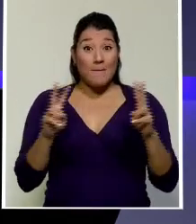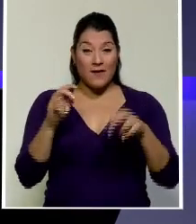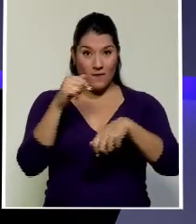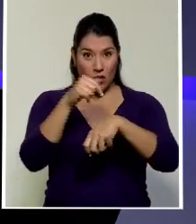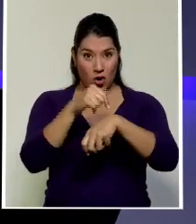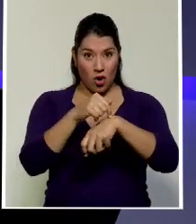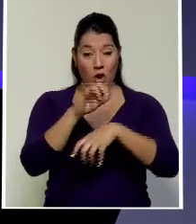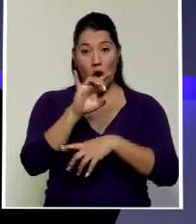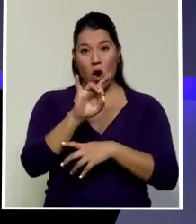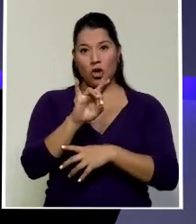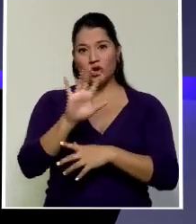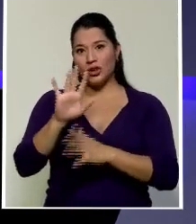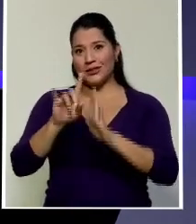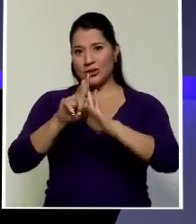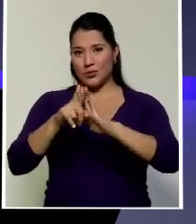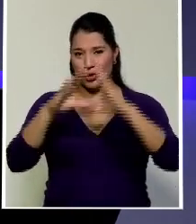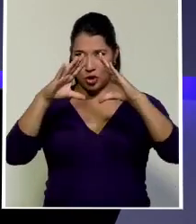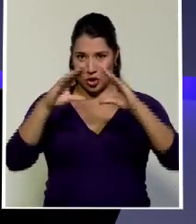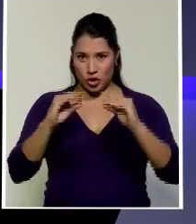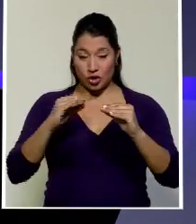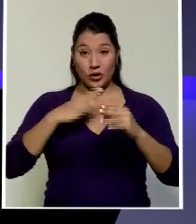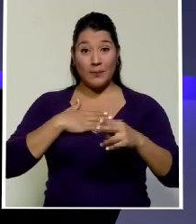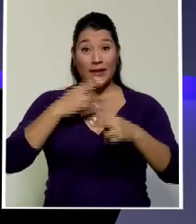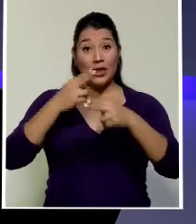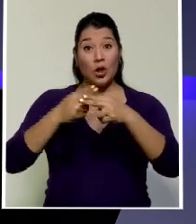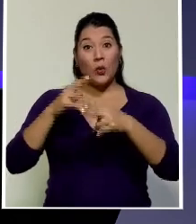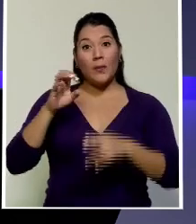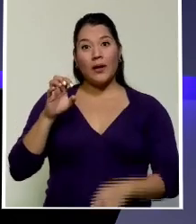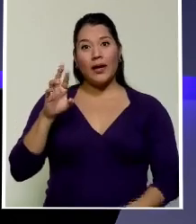5 minutos. Soy Ernesto Rivera.